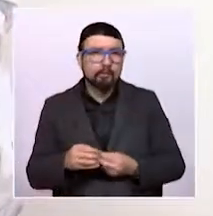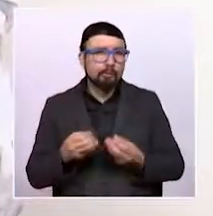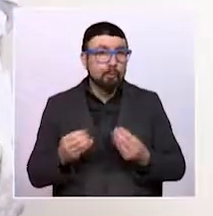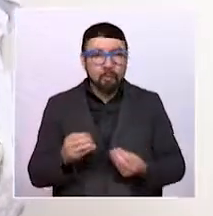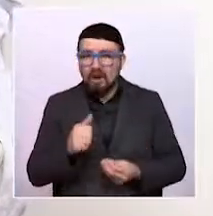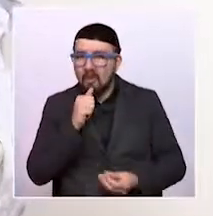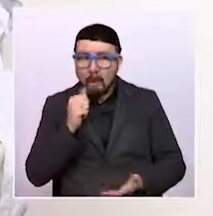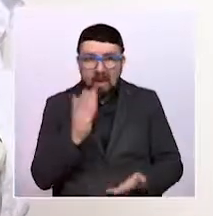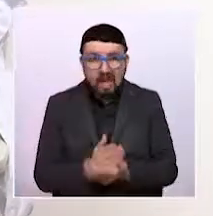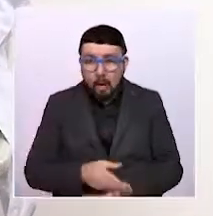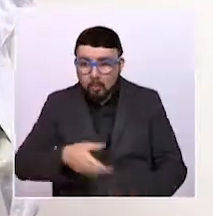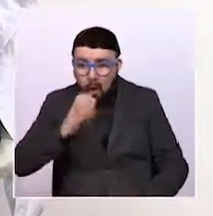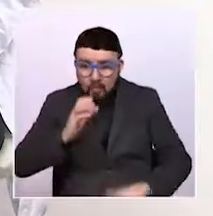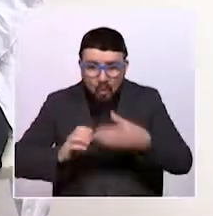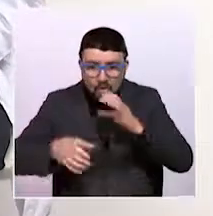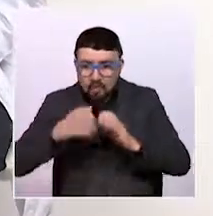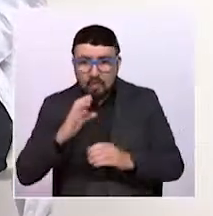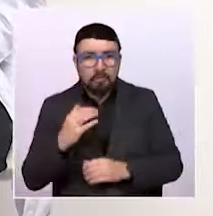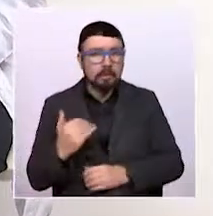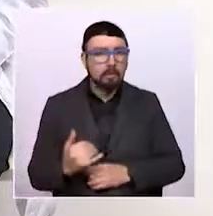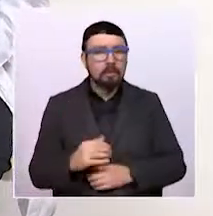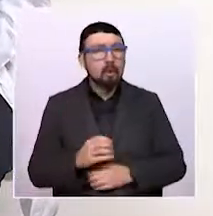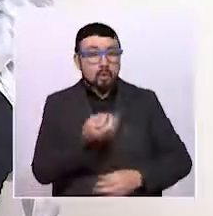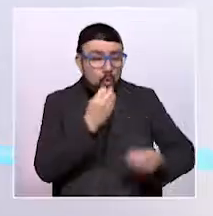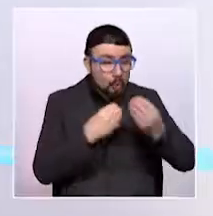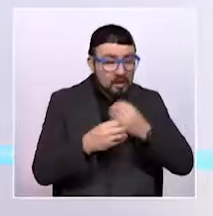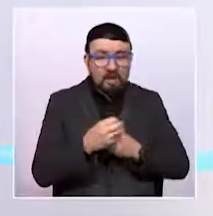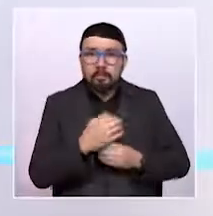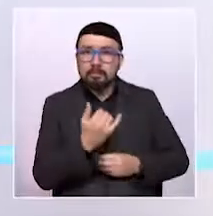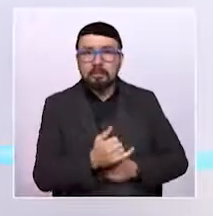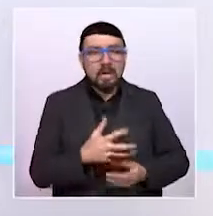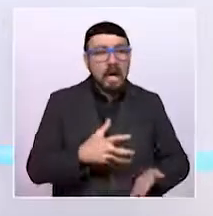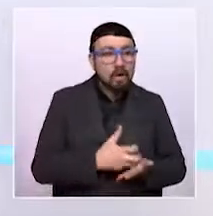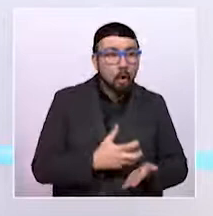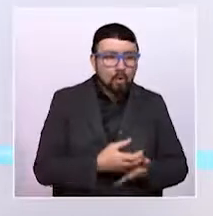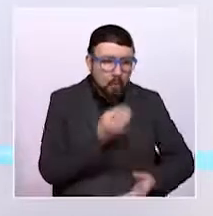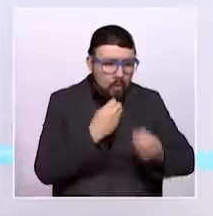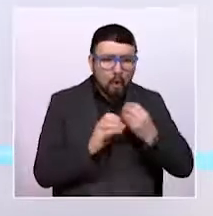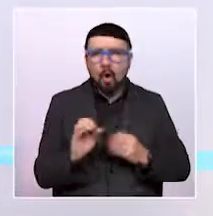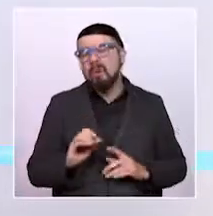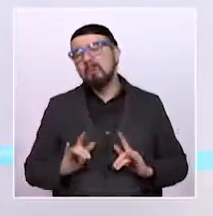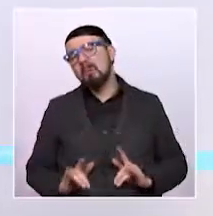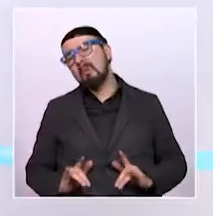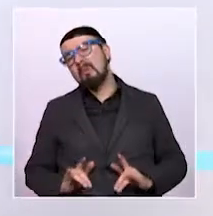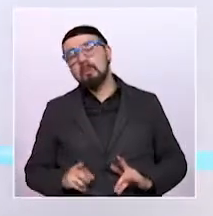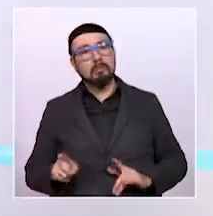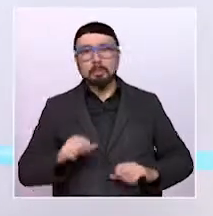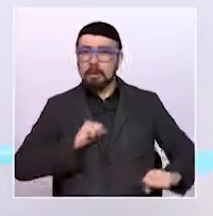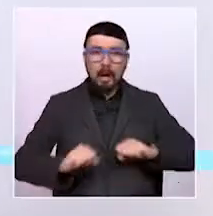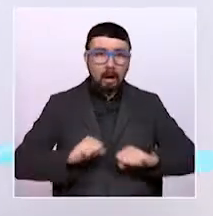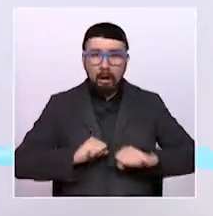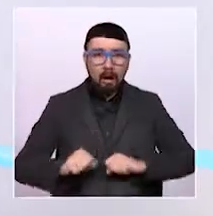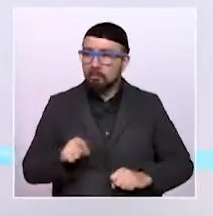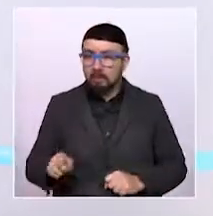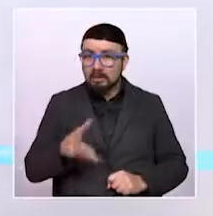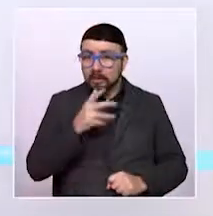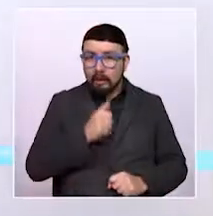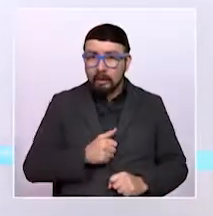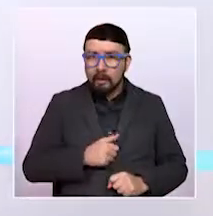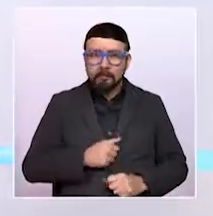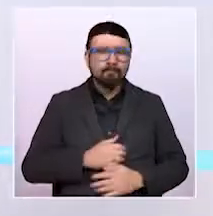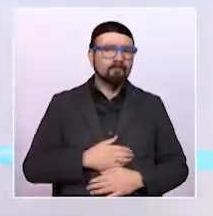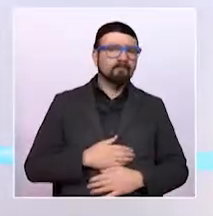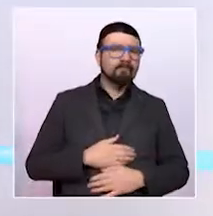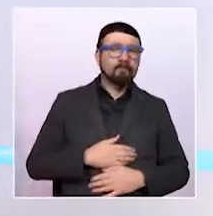para nelly está que está comiendo un poquito más de arroz o que está muy sedentaria y no está haciendo ejercicio lo que nosotros hacemos